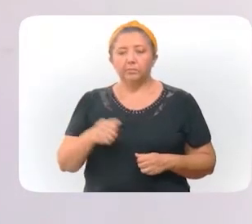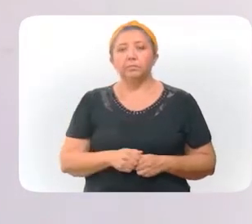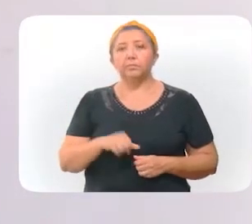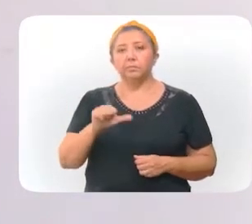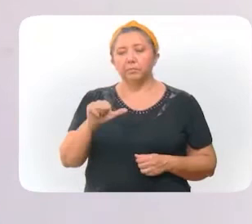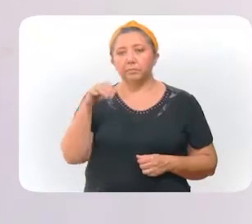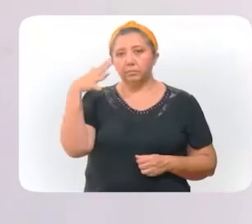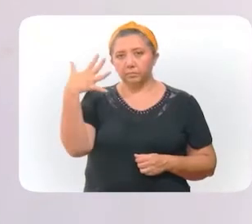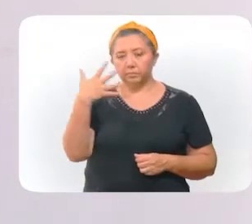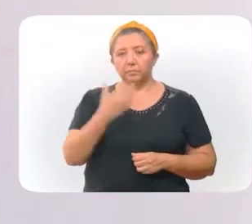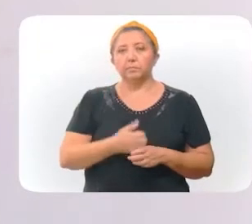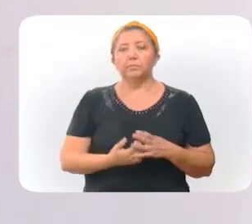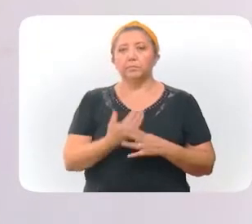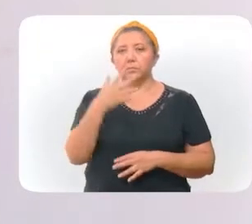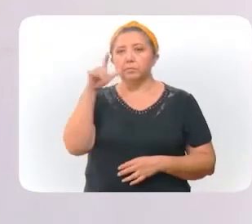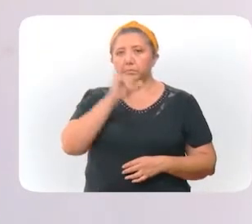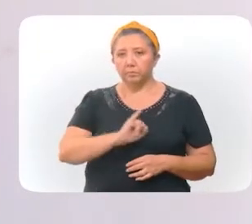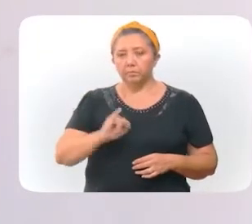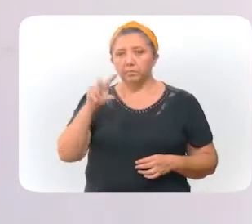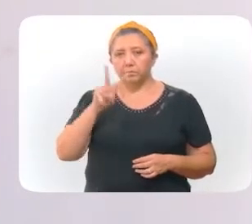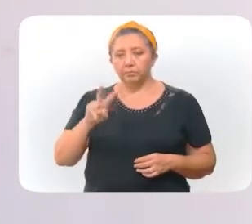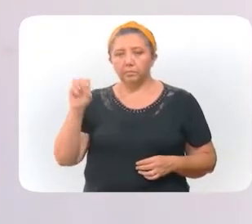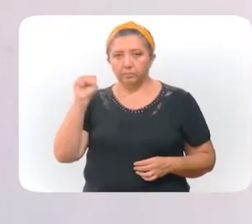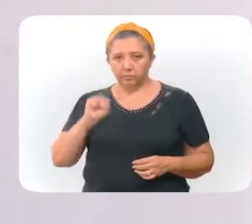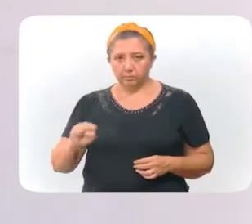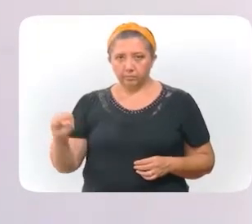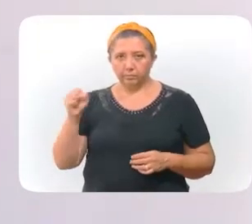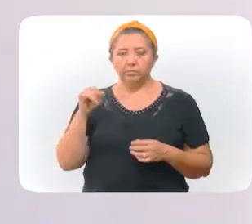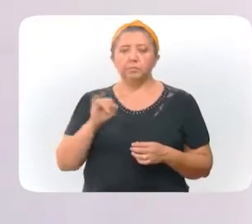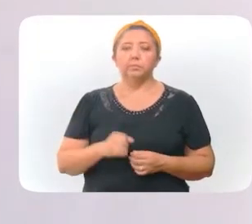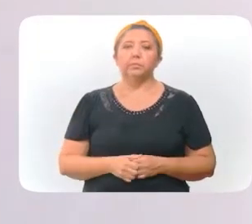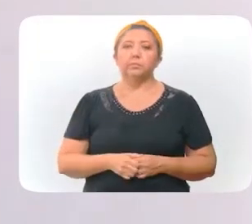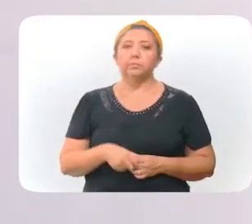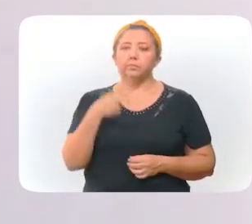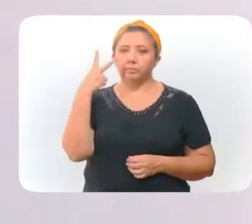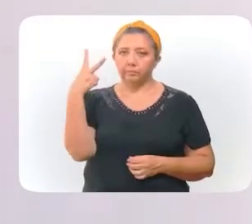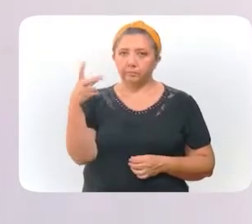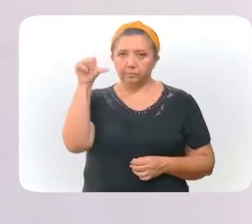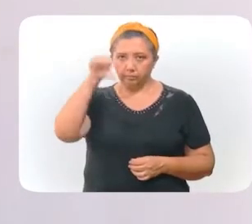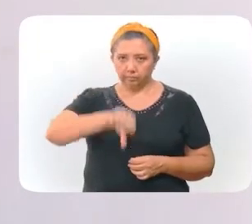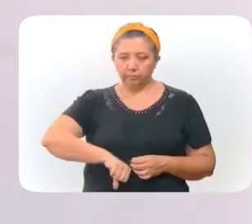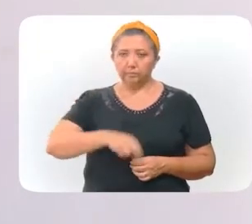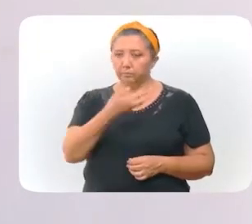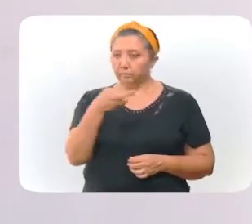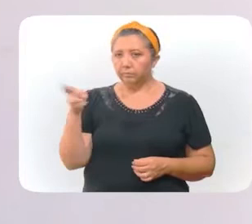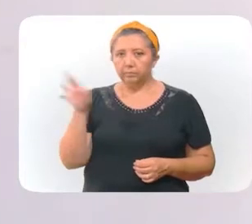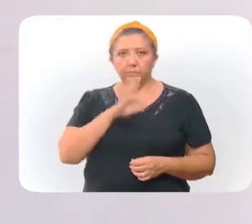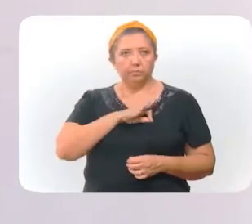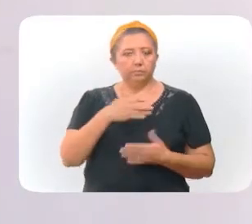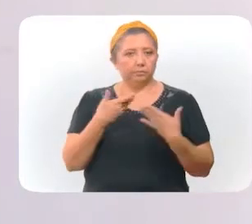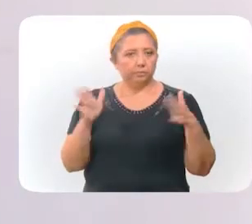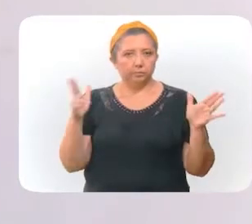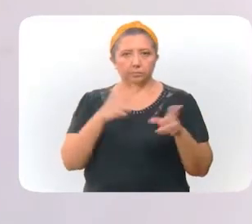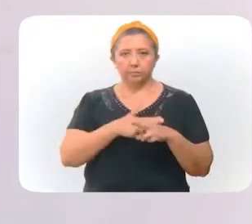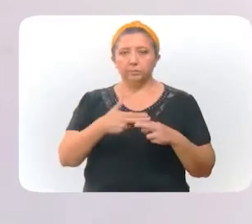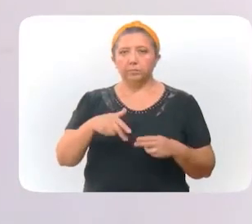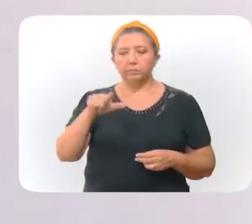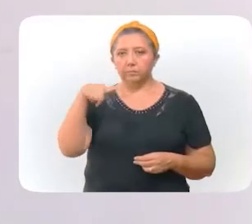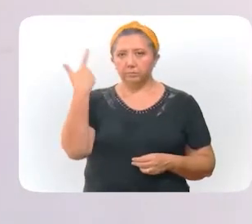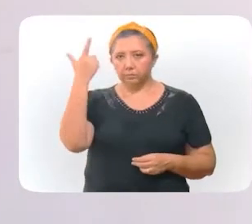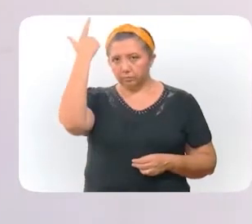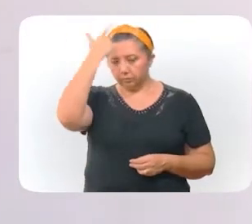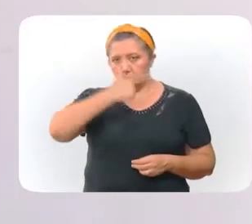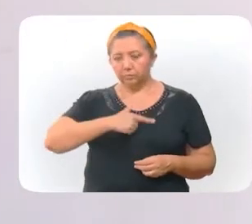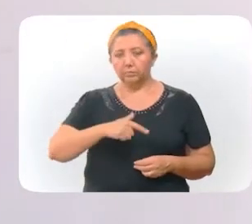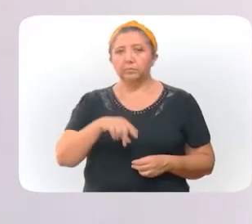a 5 a.m. los días jueves, viernes y sábado. 2. A partir de hoy, los restaurantes pueden estar abiertos hasta las 12 de la